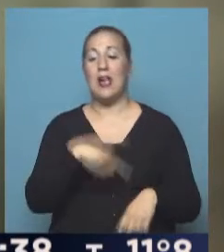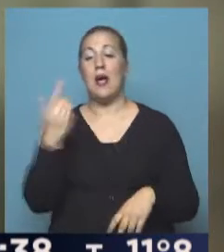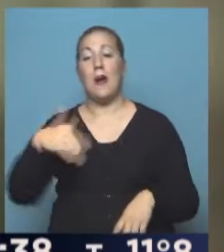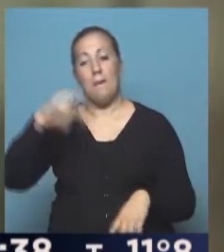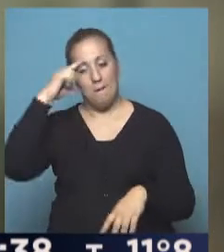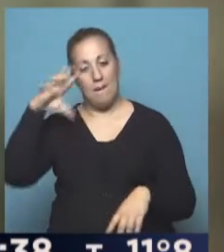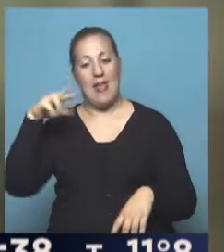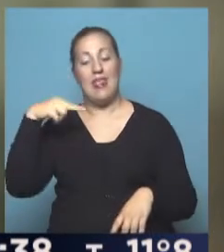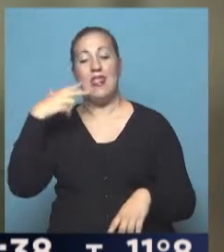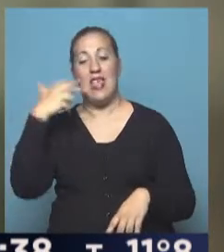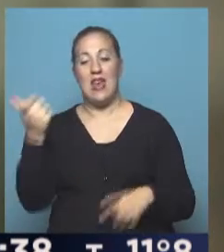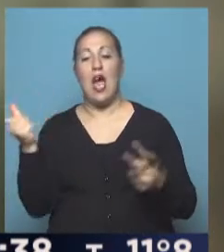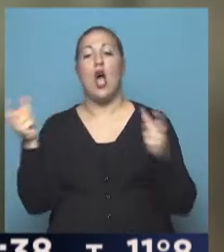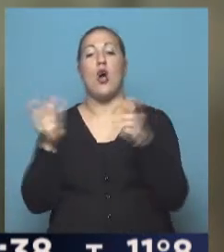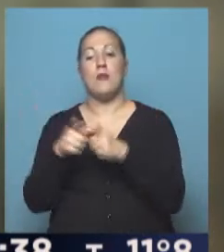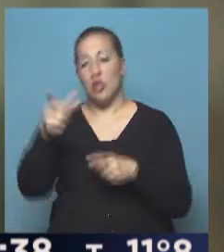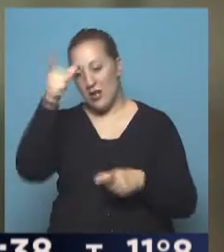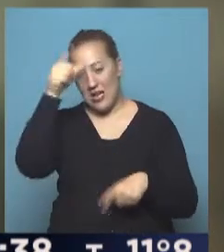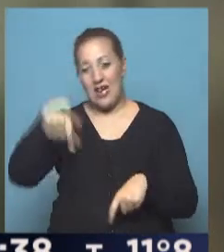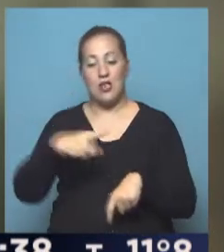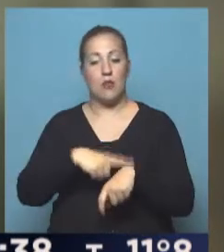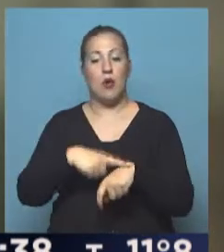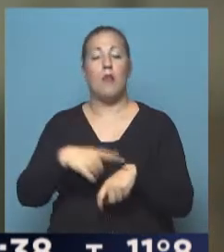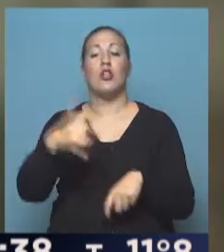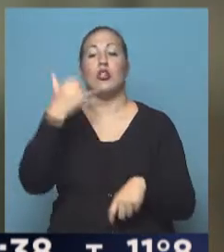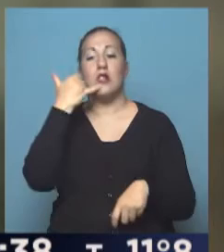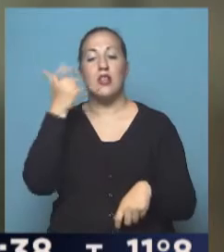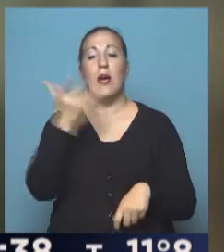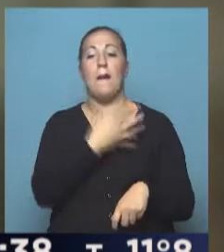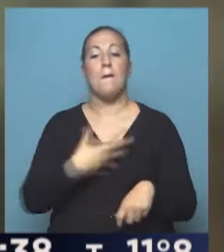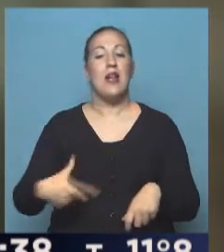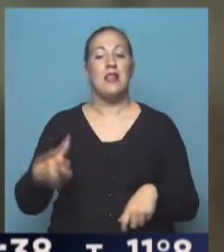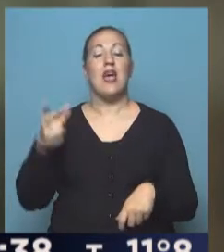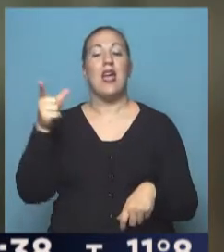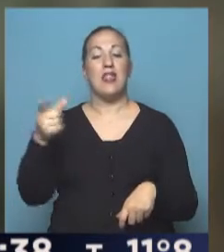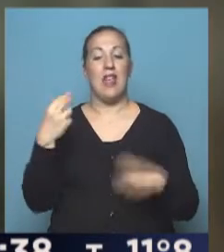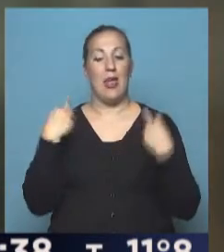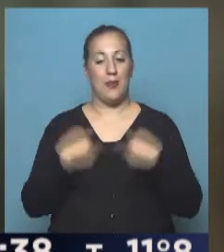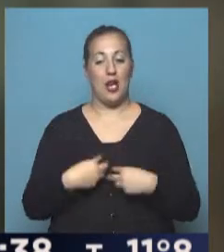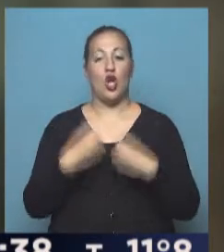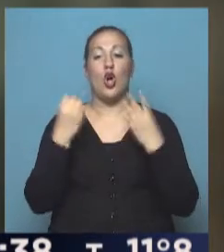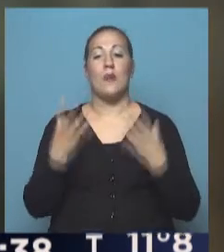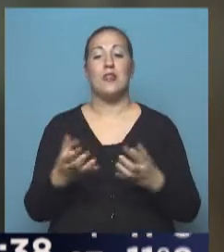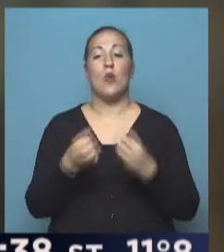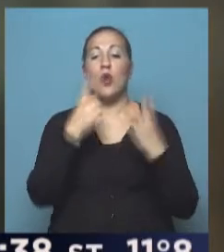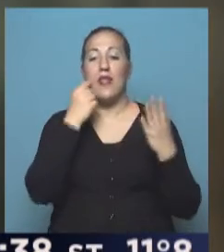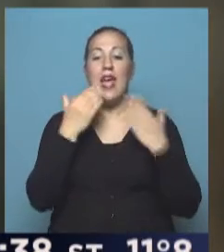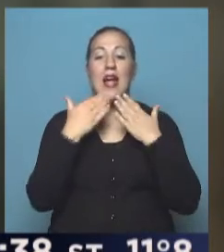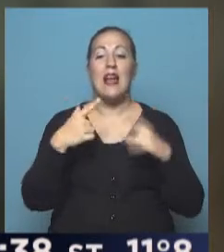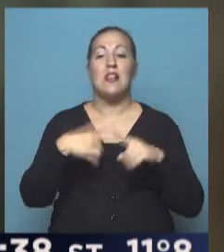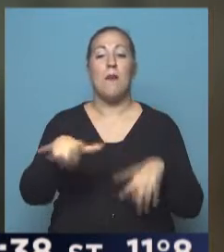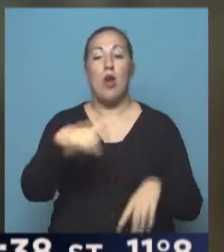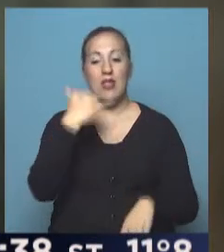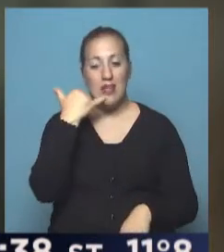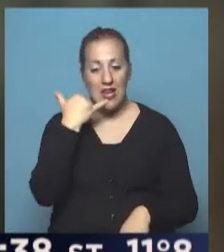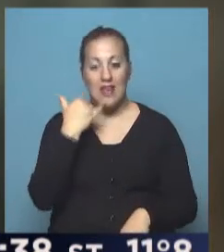de la Comisión Normalizadora. Y estamos en este momento en contacto telefónico con el presidente del Fortín, Raúl Gámez. ¿Cómo va? Buenos días, gracias por atendernos.